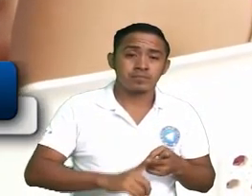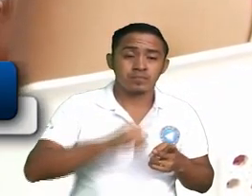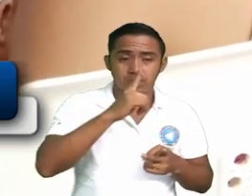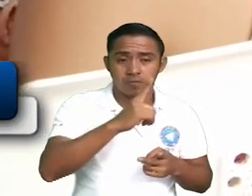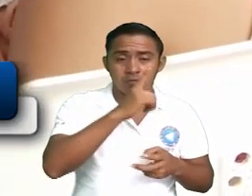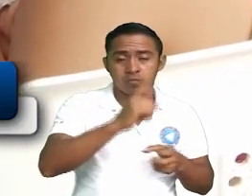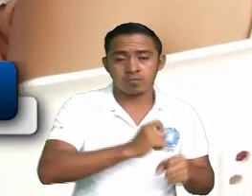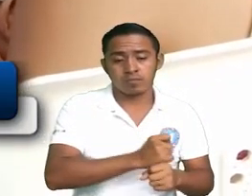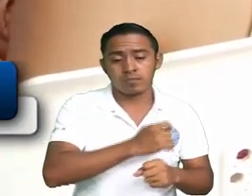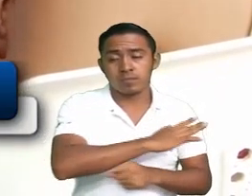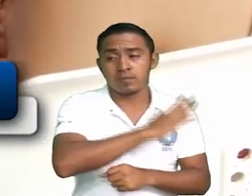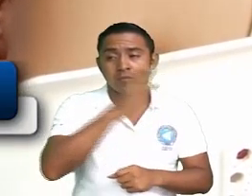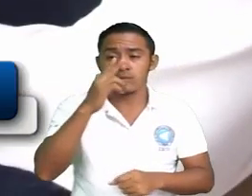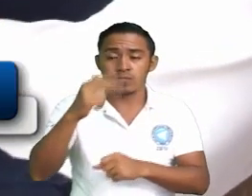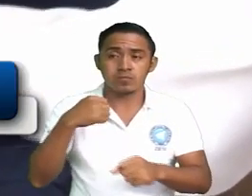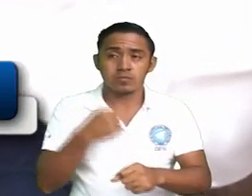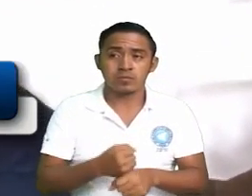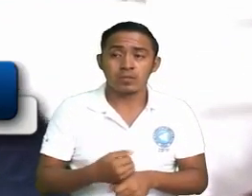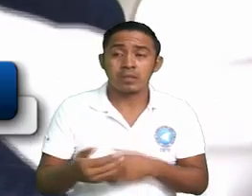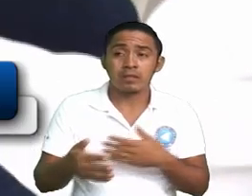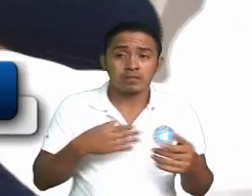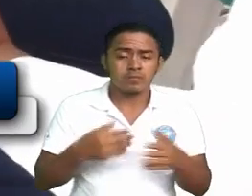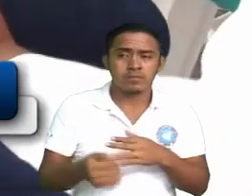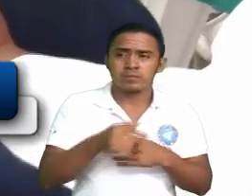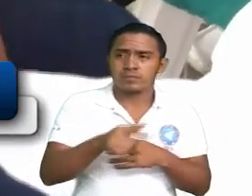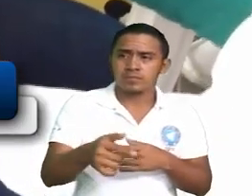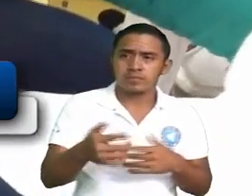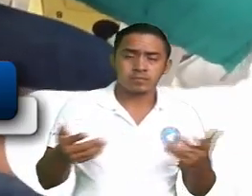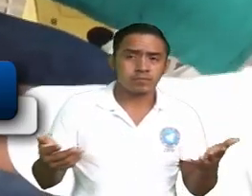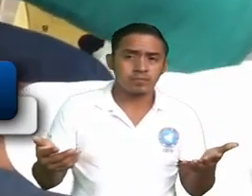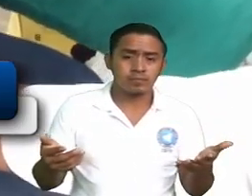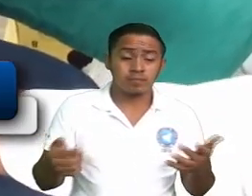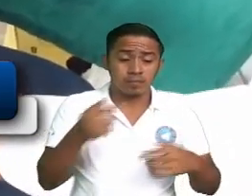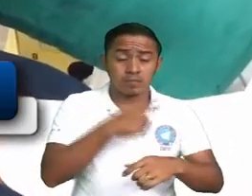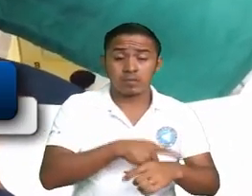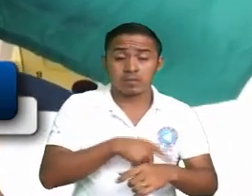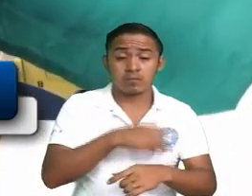8 años. Entonces, aunque a nuestros niños a esa edad